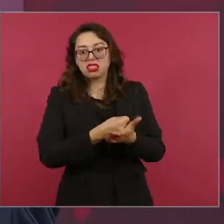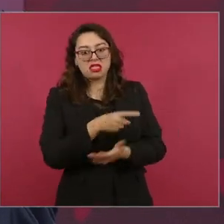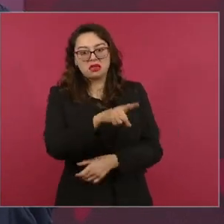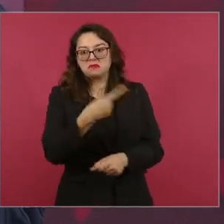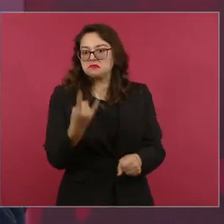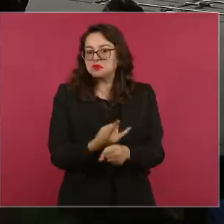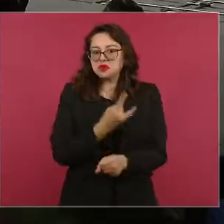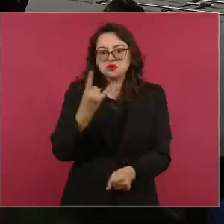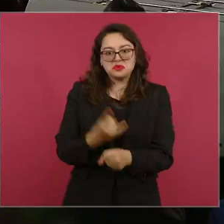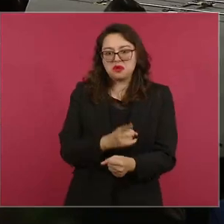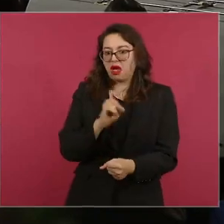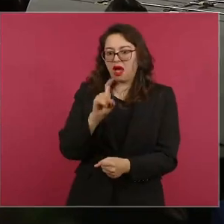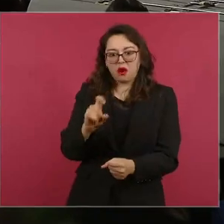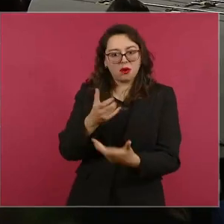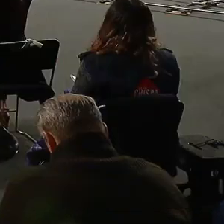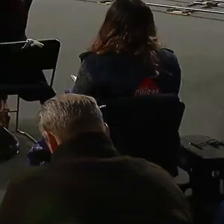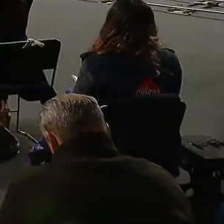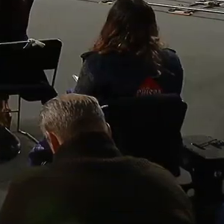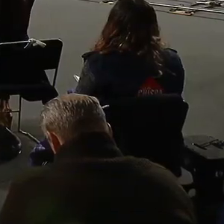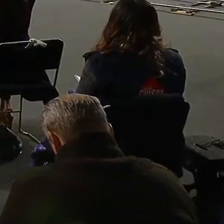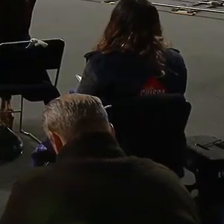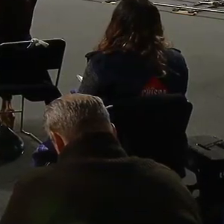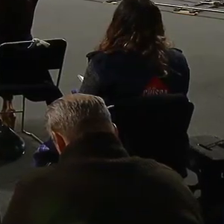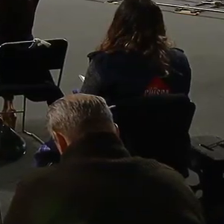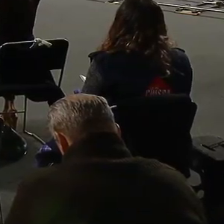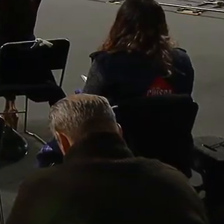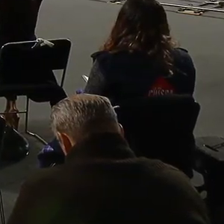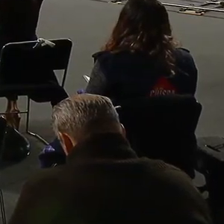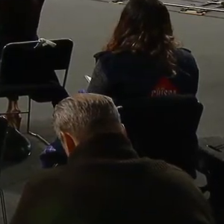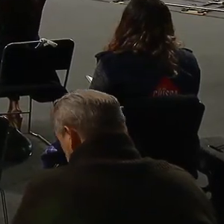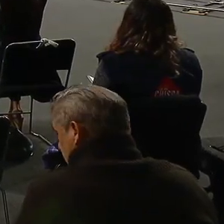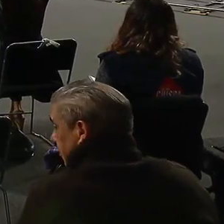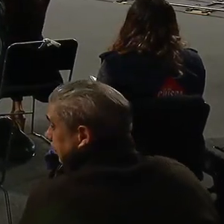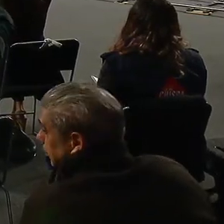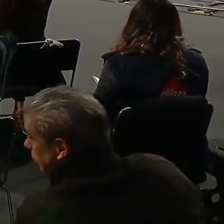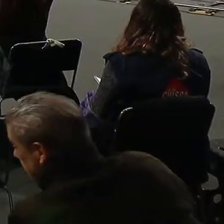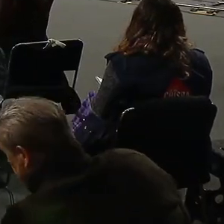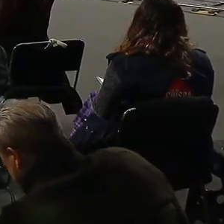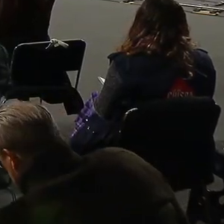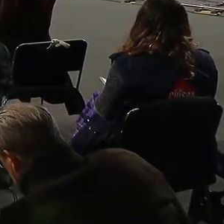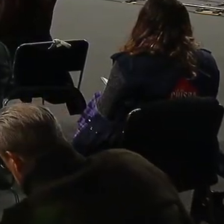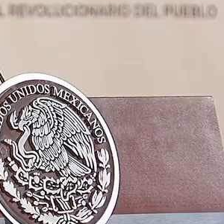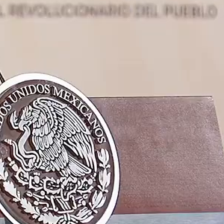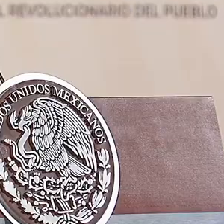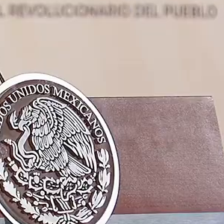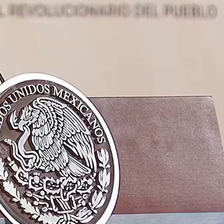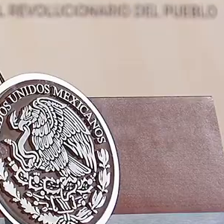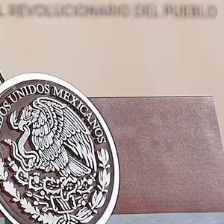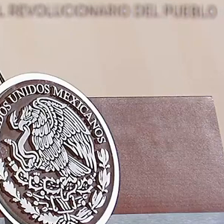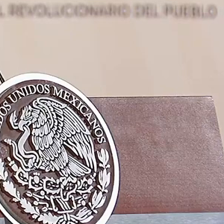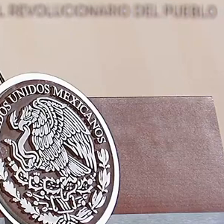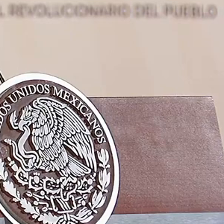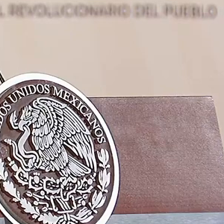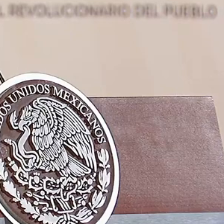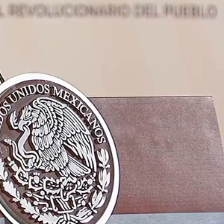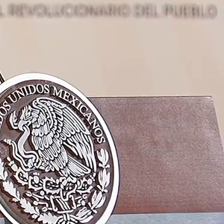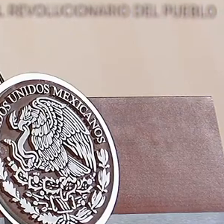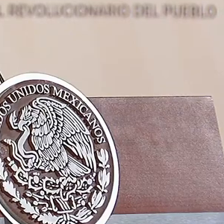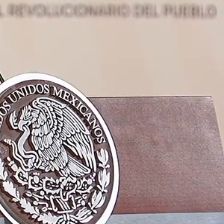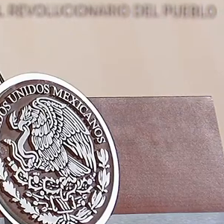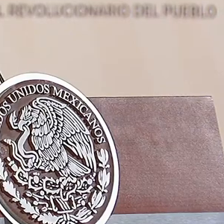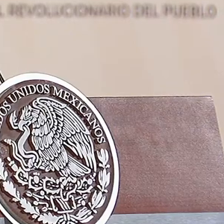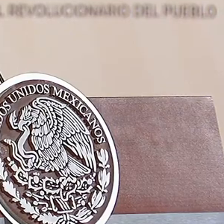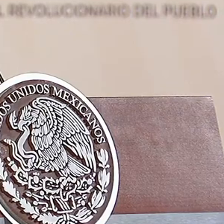con el contrato que tienen y que dan muy mal servicio